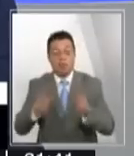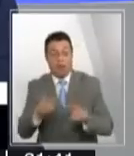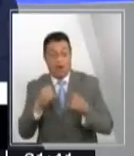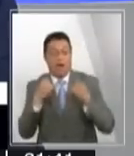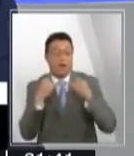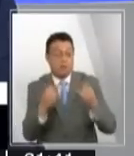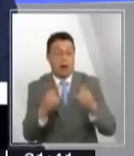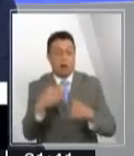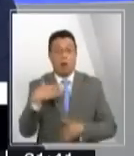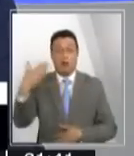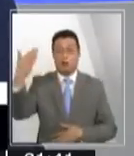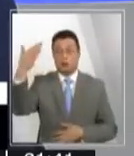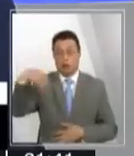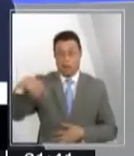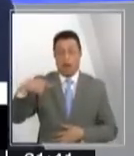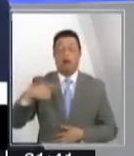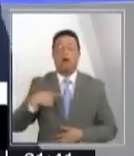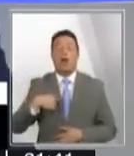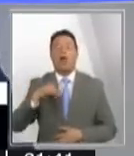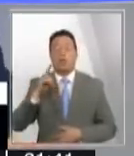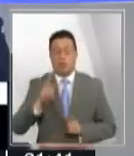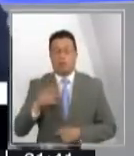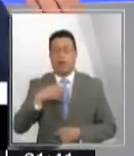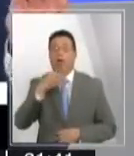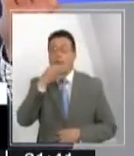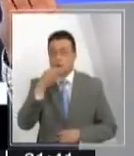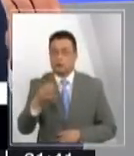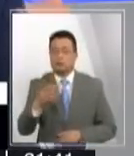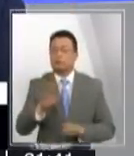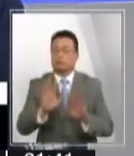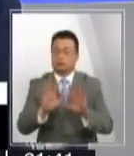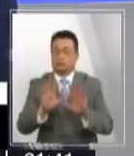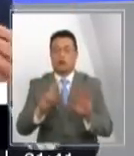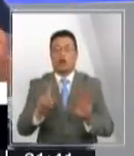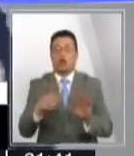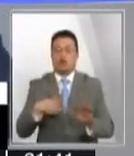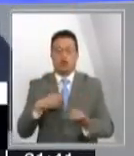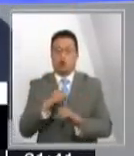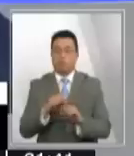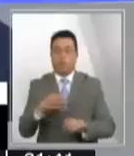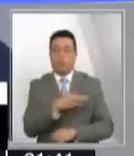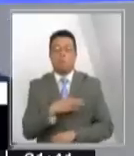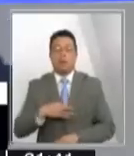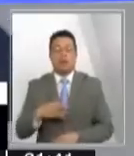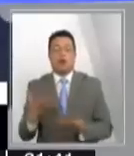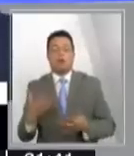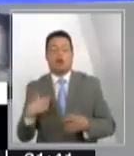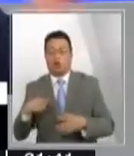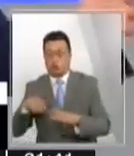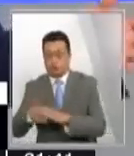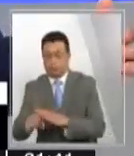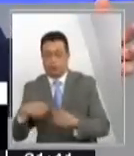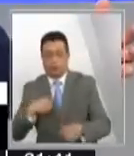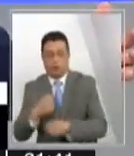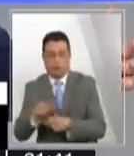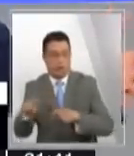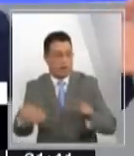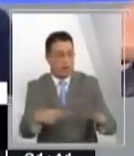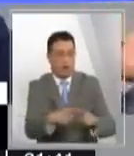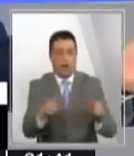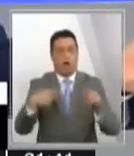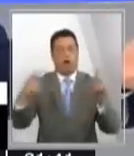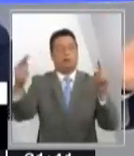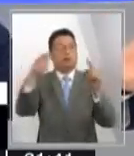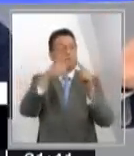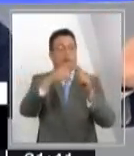quien enfrentándolos reacciona adecuadamente, es decir, se inhabilita en vez de entrar en esta cosa, estas declaraciones extentorias,